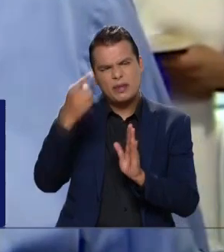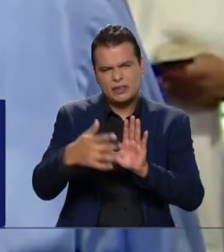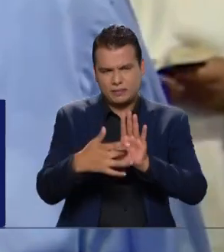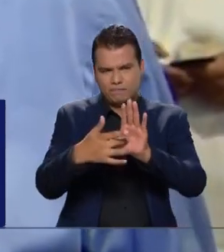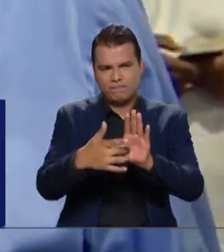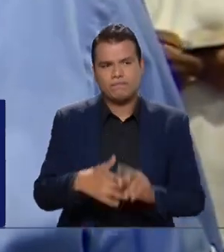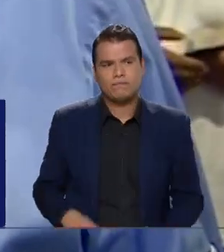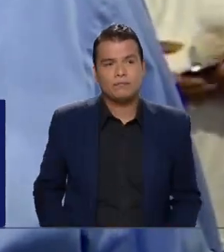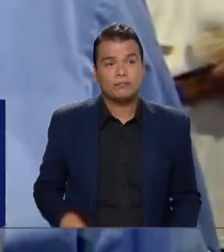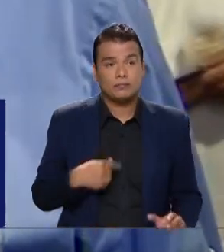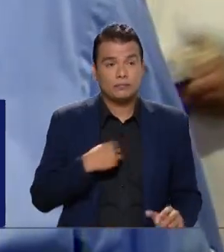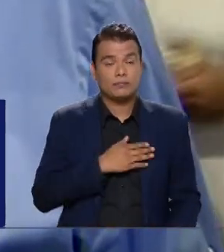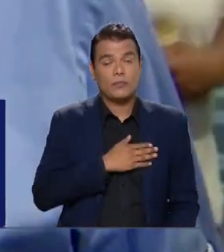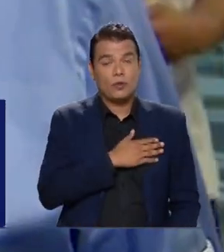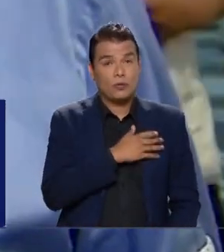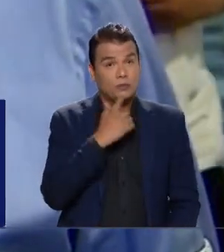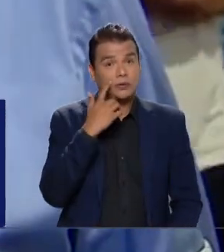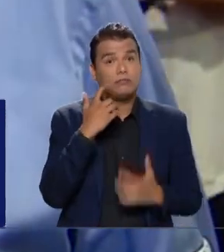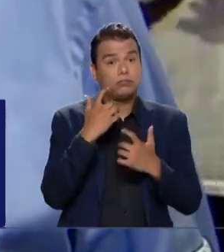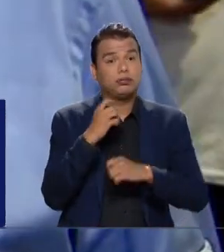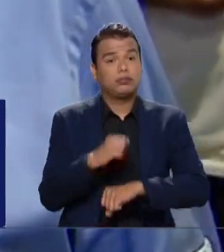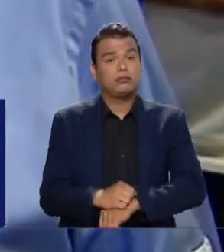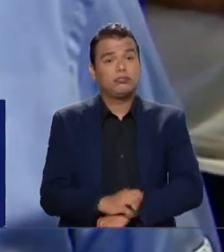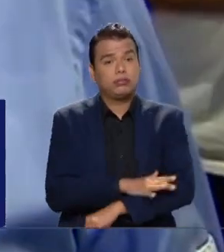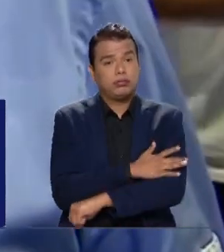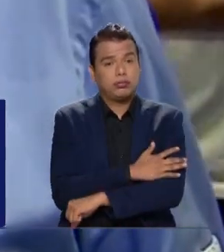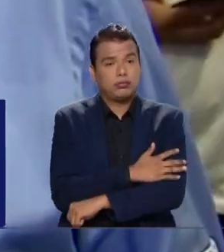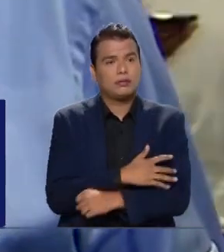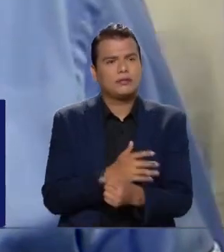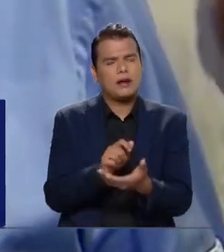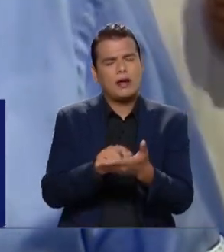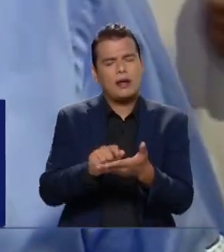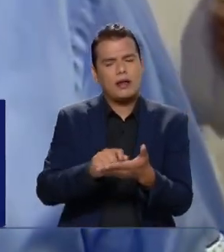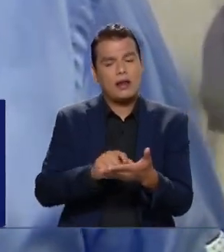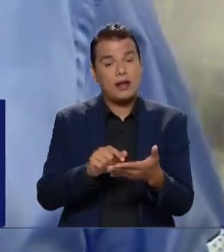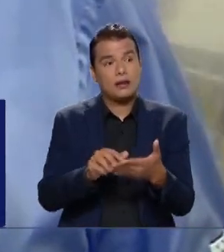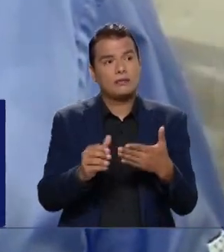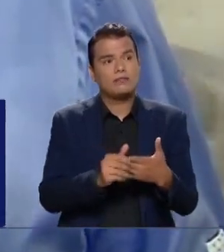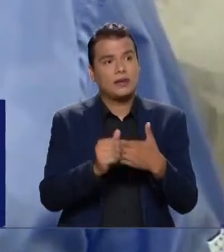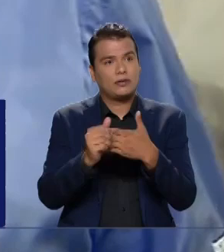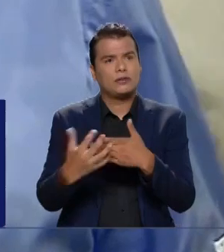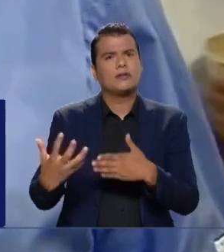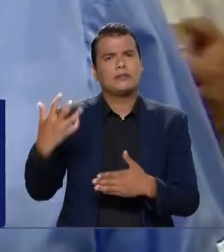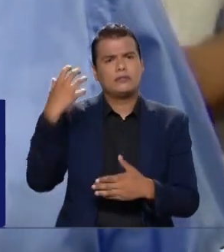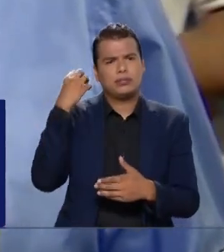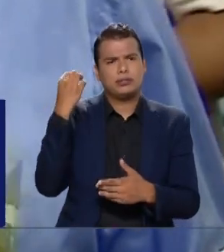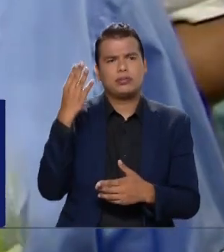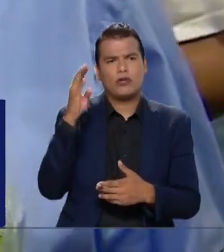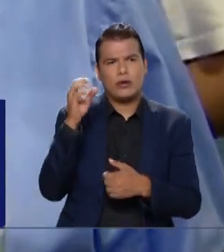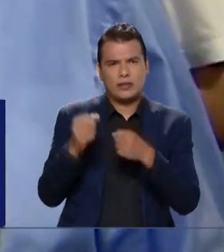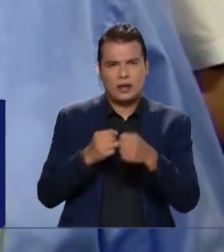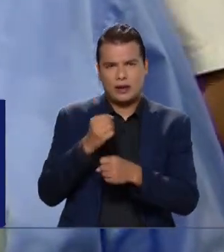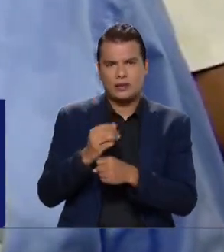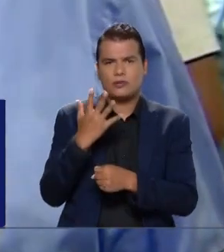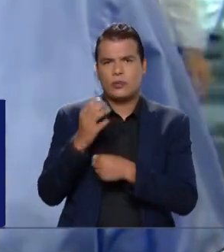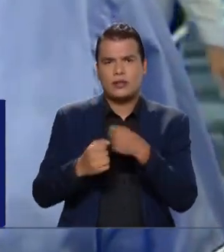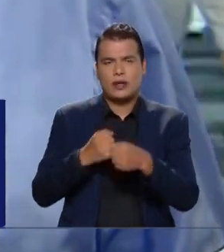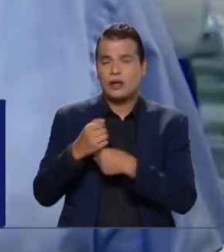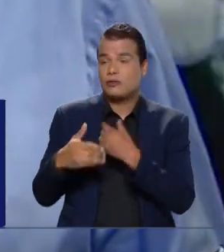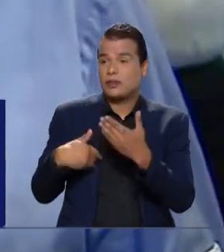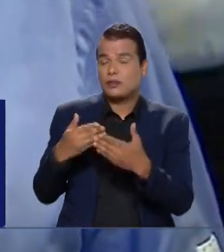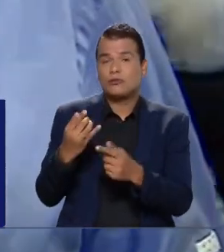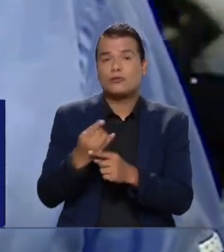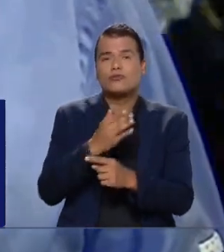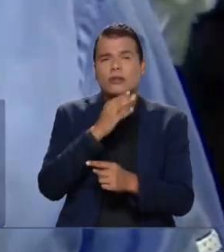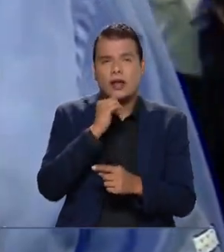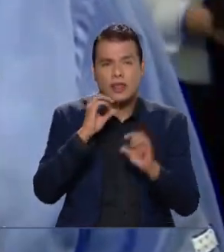Que se trata de una novela asombrosa, porque está escrita con un método que hace 40 o 50 años dejó de usarse,